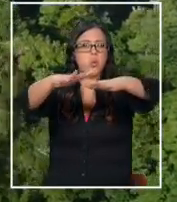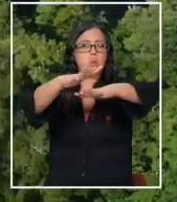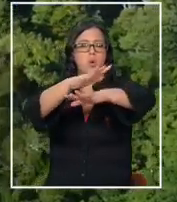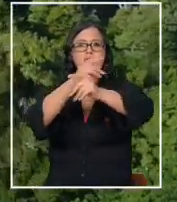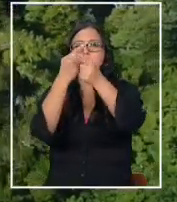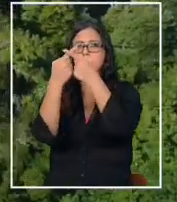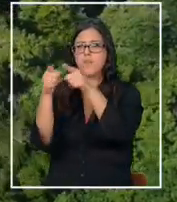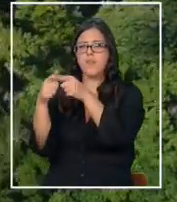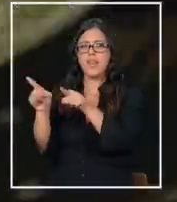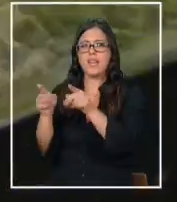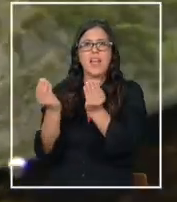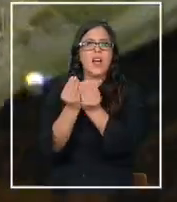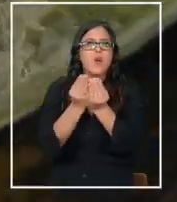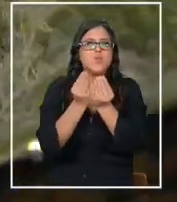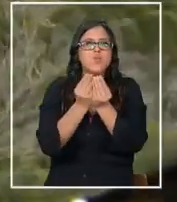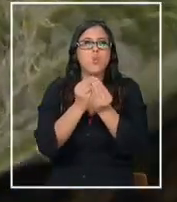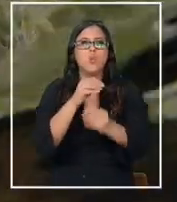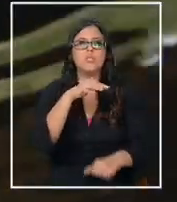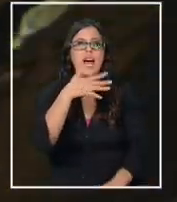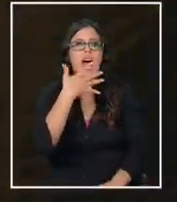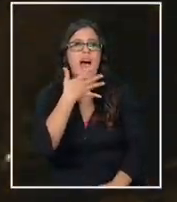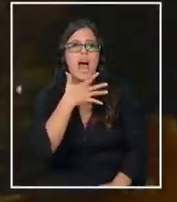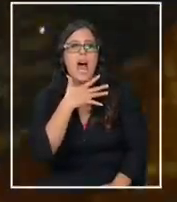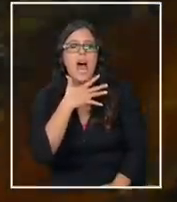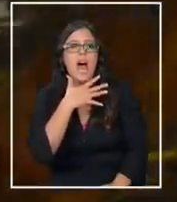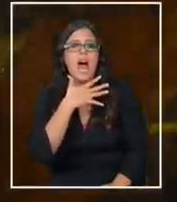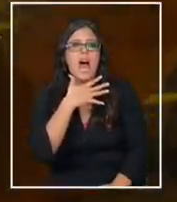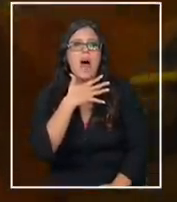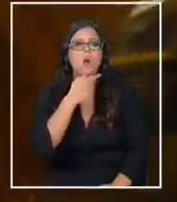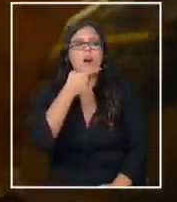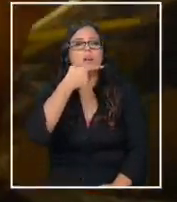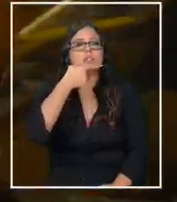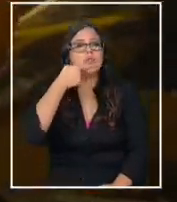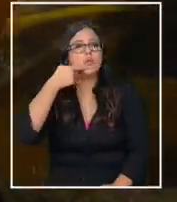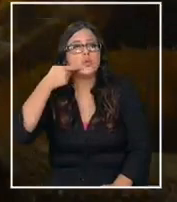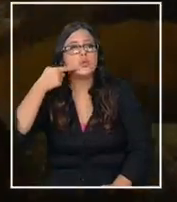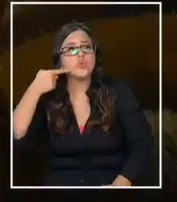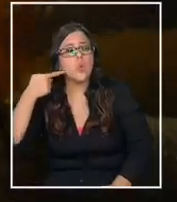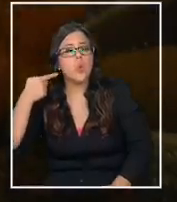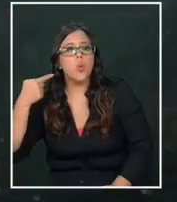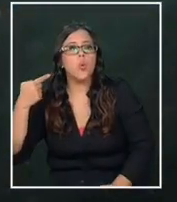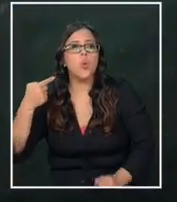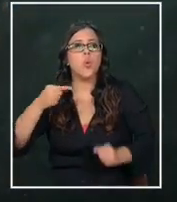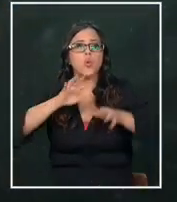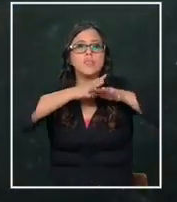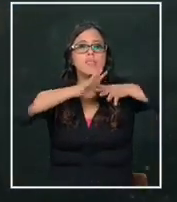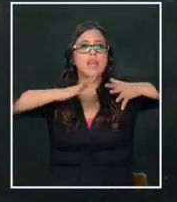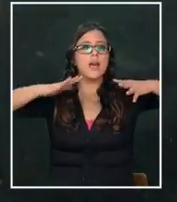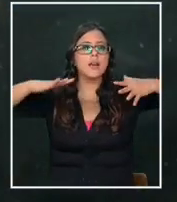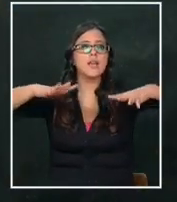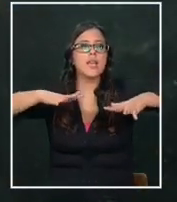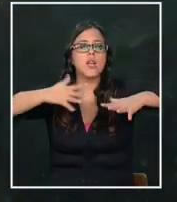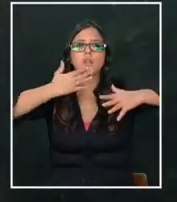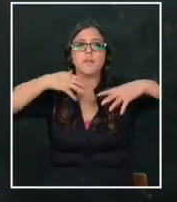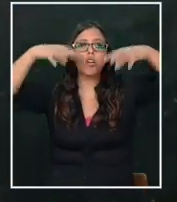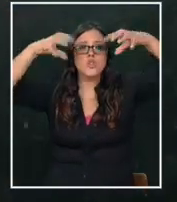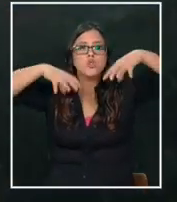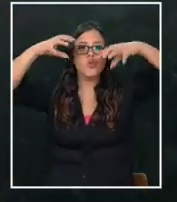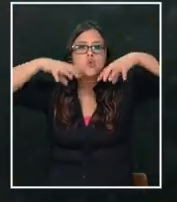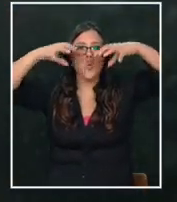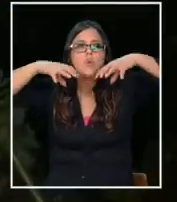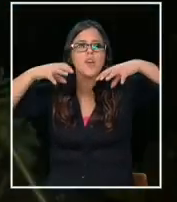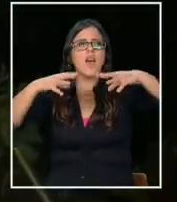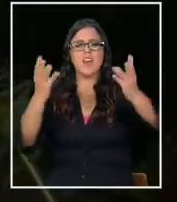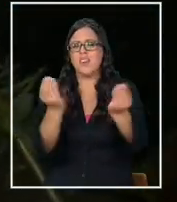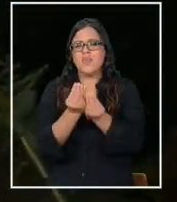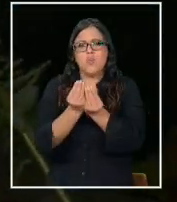grandes cantidades de agua dulce y nutrientes provenientes del río y abundantes lluvias generan una alta productividad biológica en estos